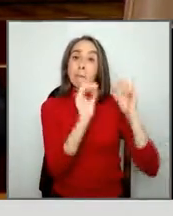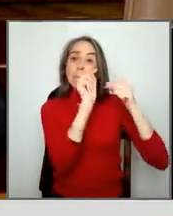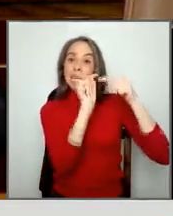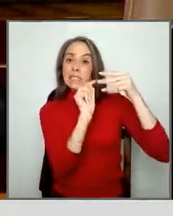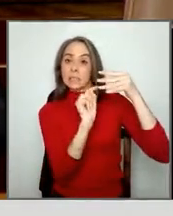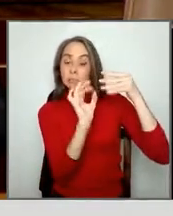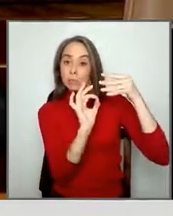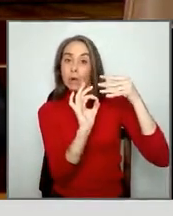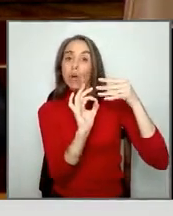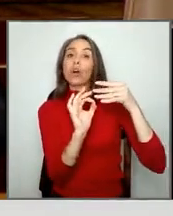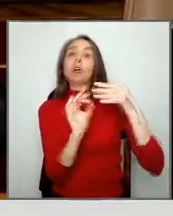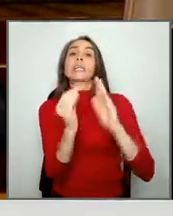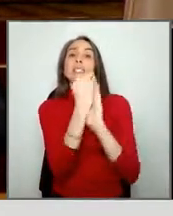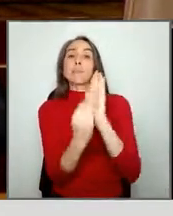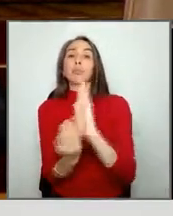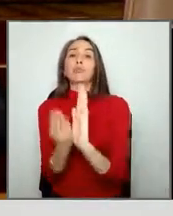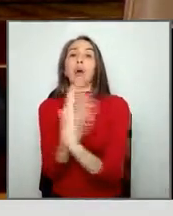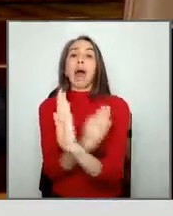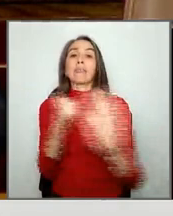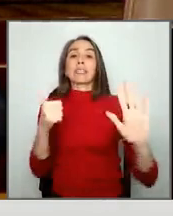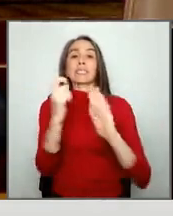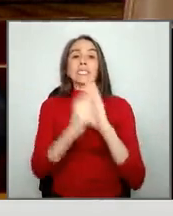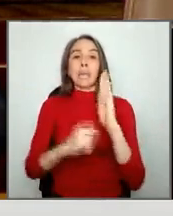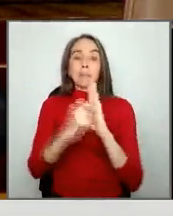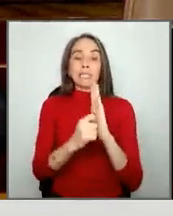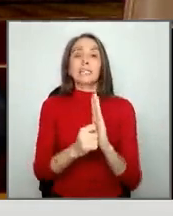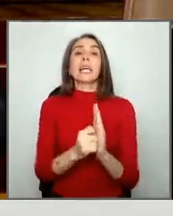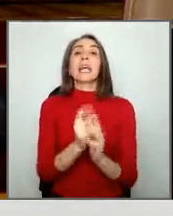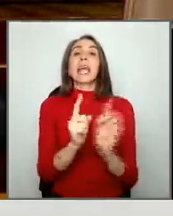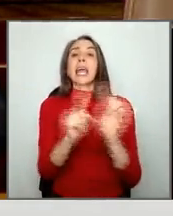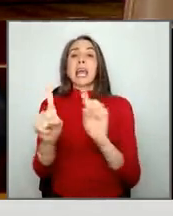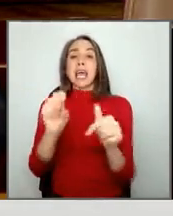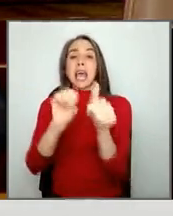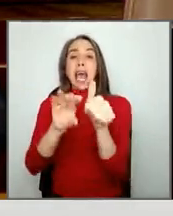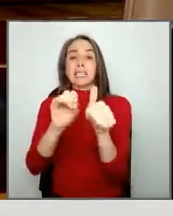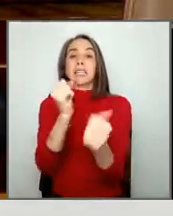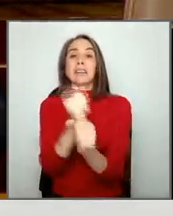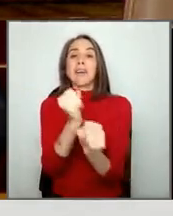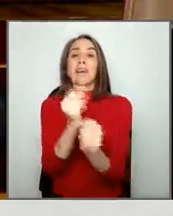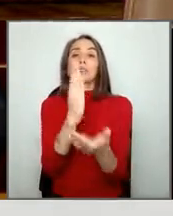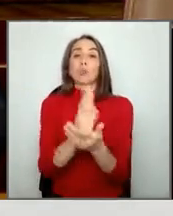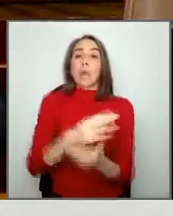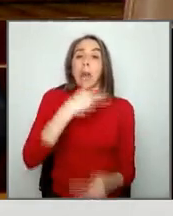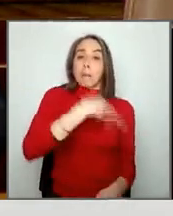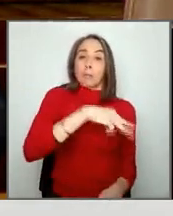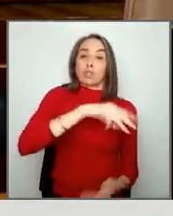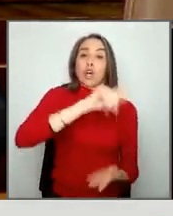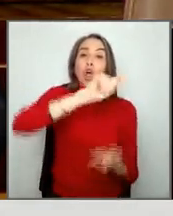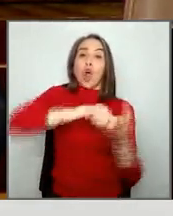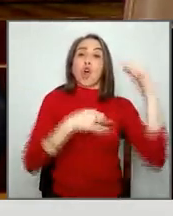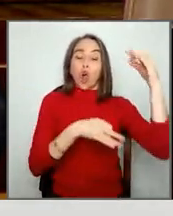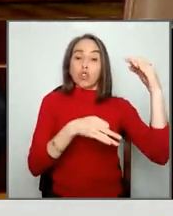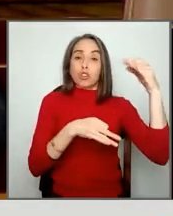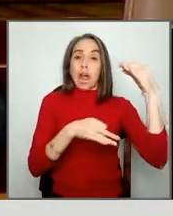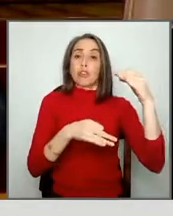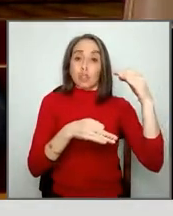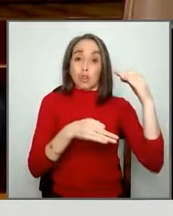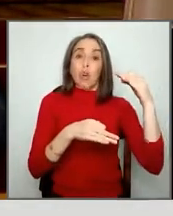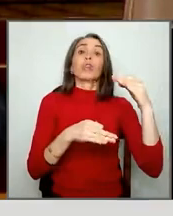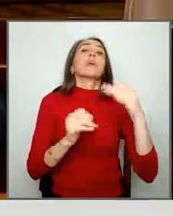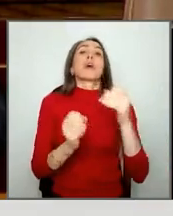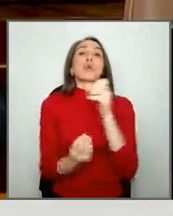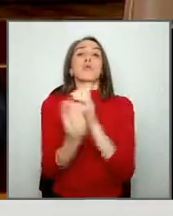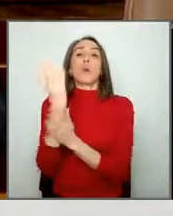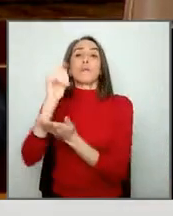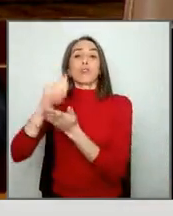Y en segundo lugar en los contratos individuales de quienes se desempeñaron en establecimiento municipales se Tendrán por incorporar todas las cláusulas de los instrumentos colectivos